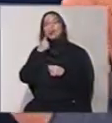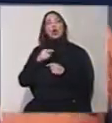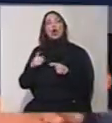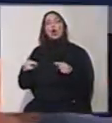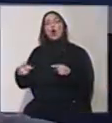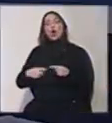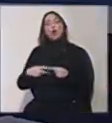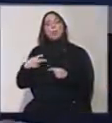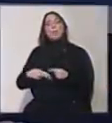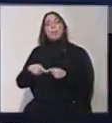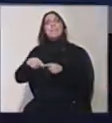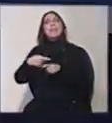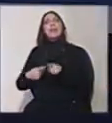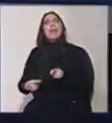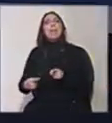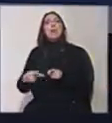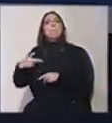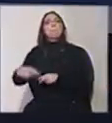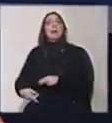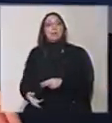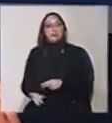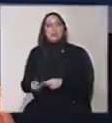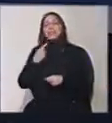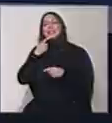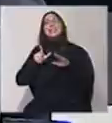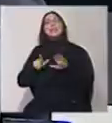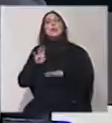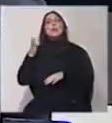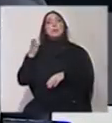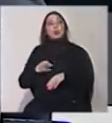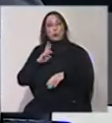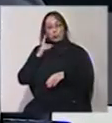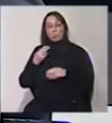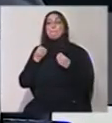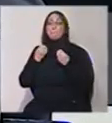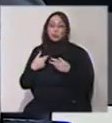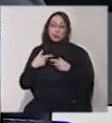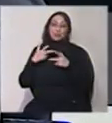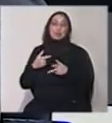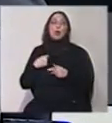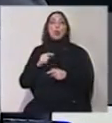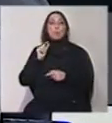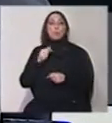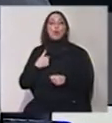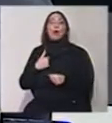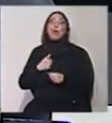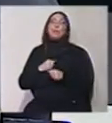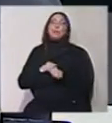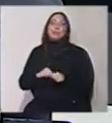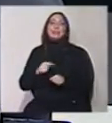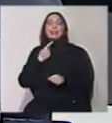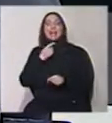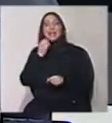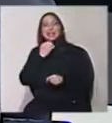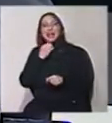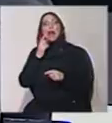y ni siquiera de mediano. ¿Qué decir a estos 74%? Por eso de yo decía, si yo hubiera sido un poco atrevido, me miré